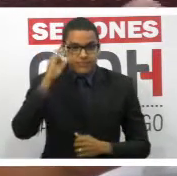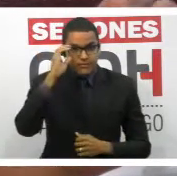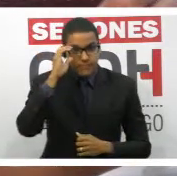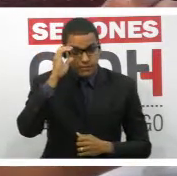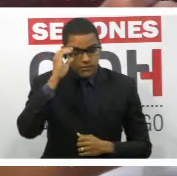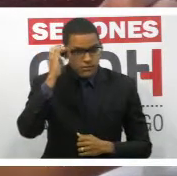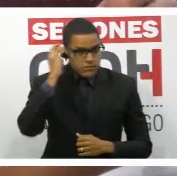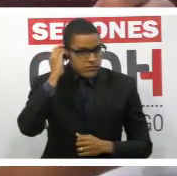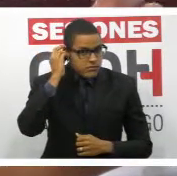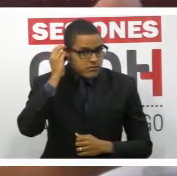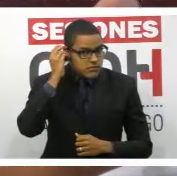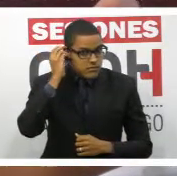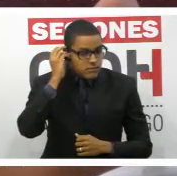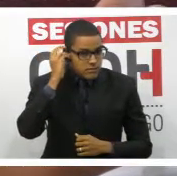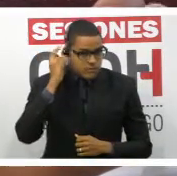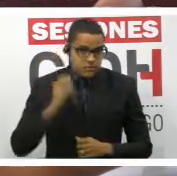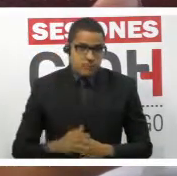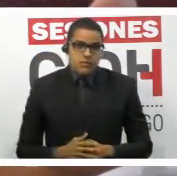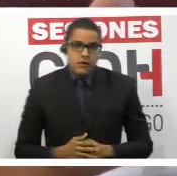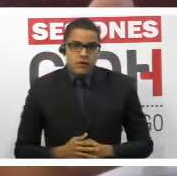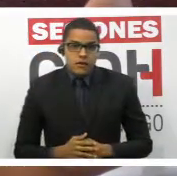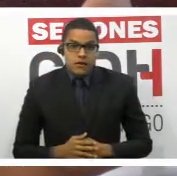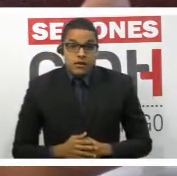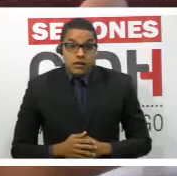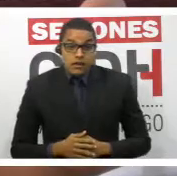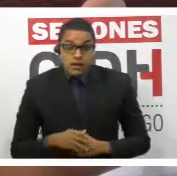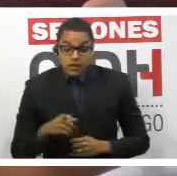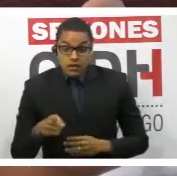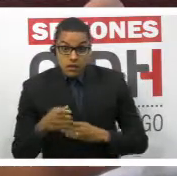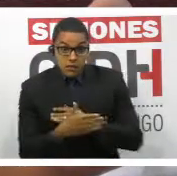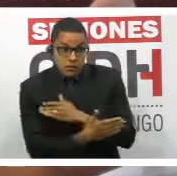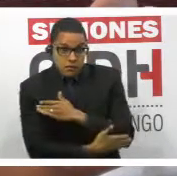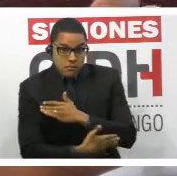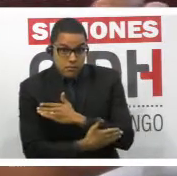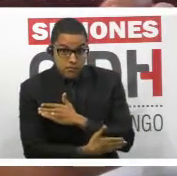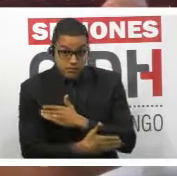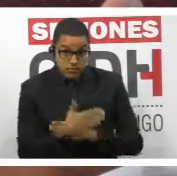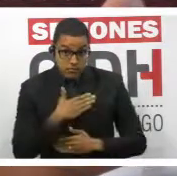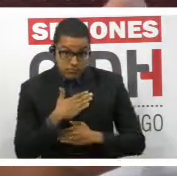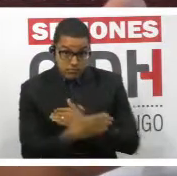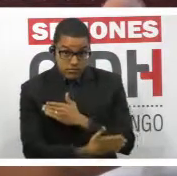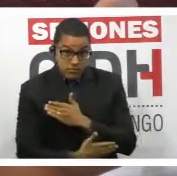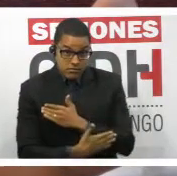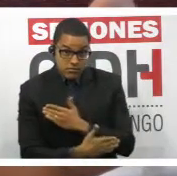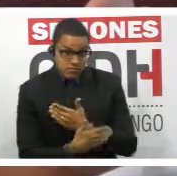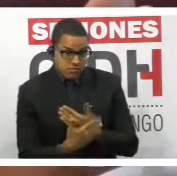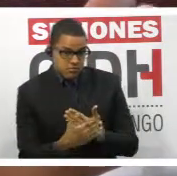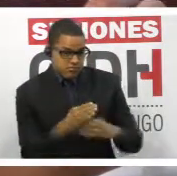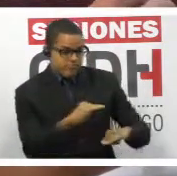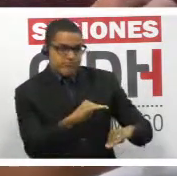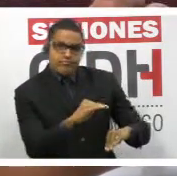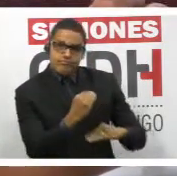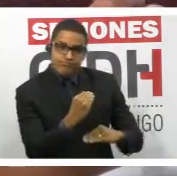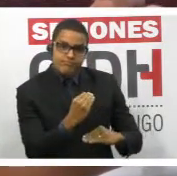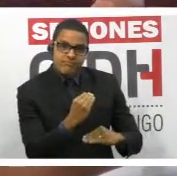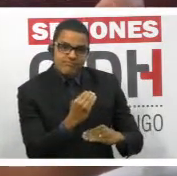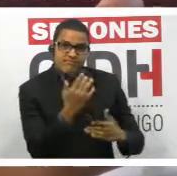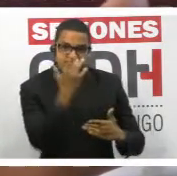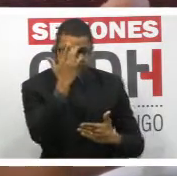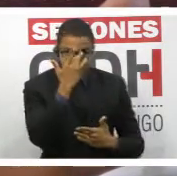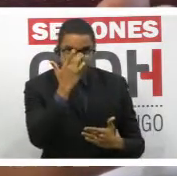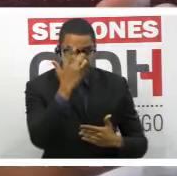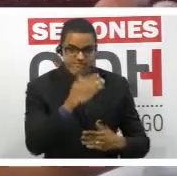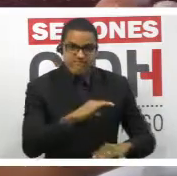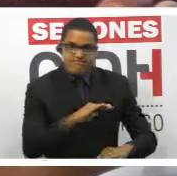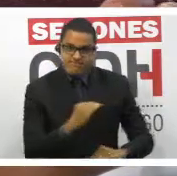guatemala no limitan el acceso a la salud de las mujeres y niñas con discapacidad en la práctica